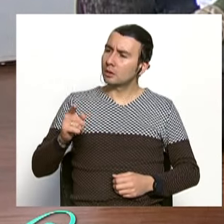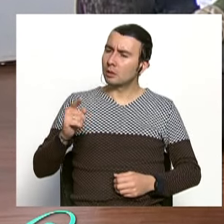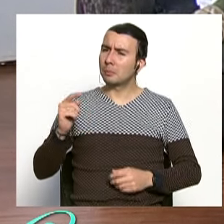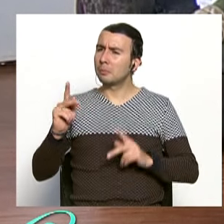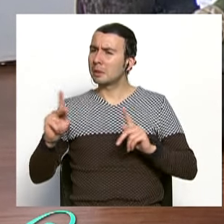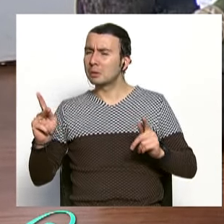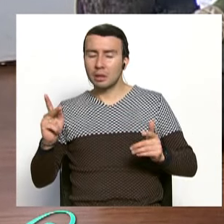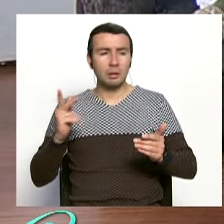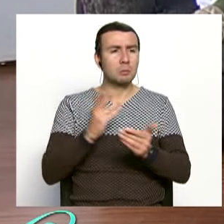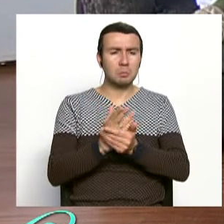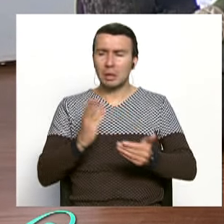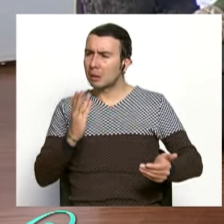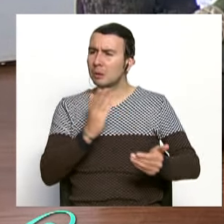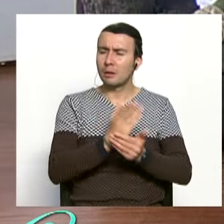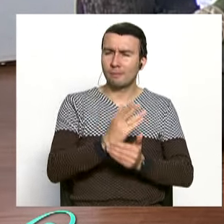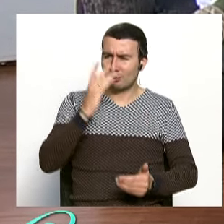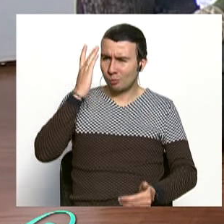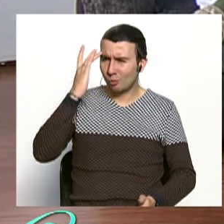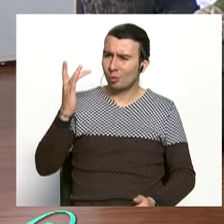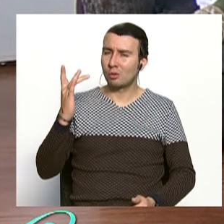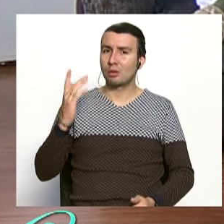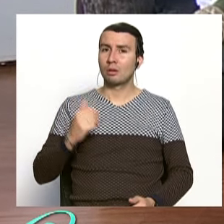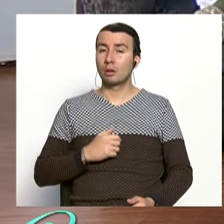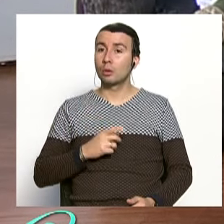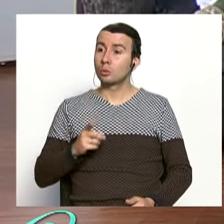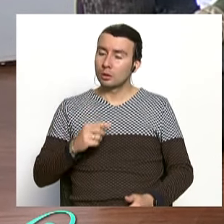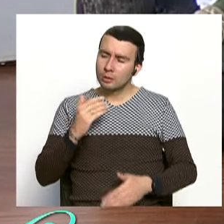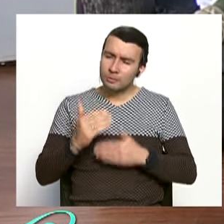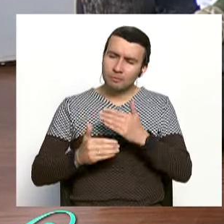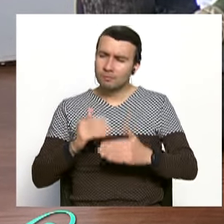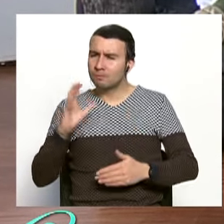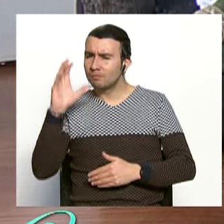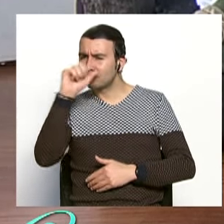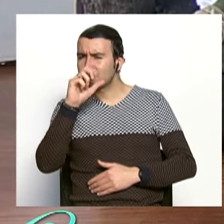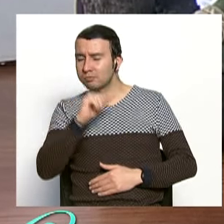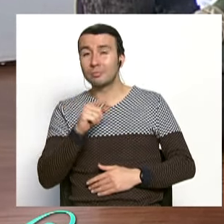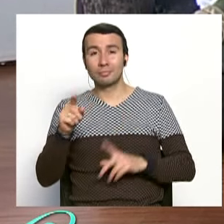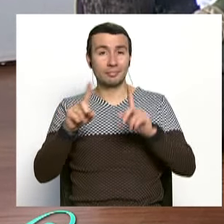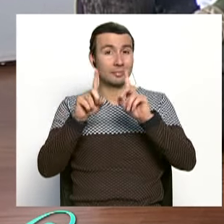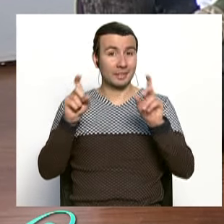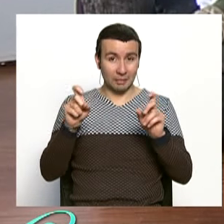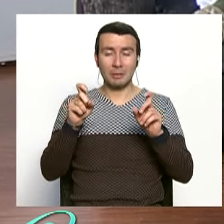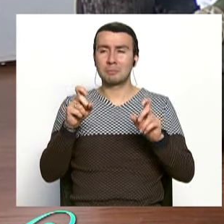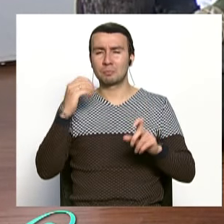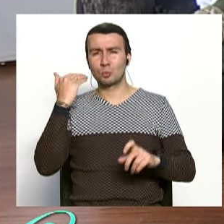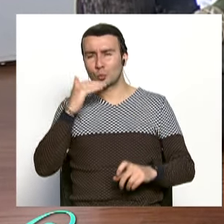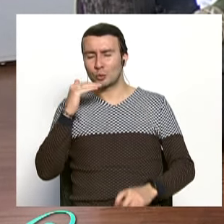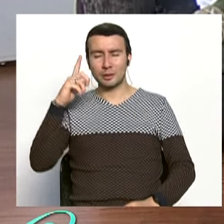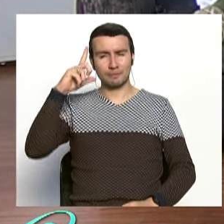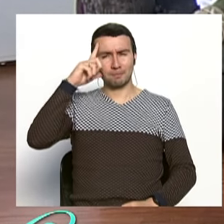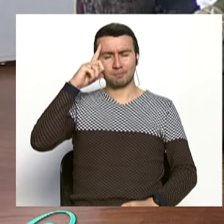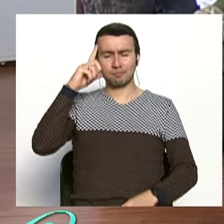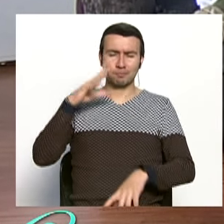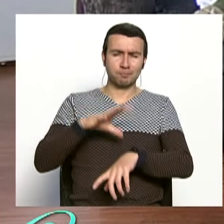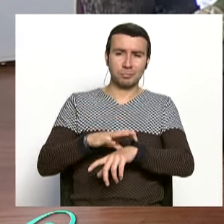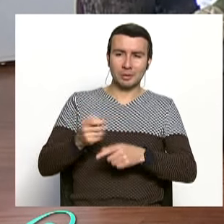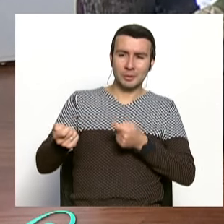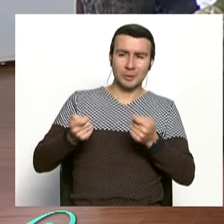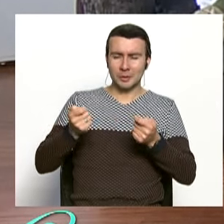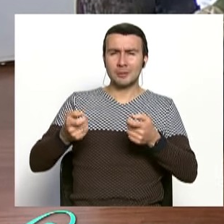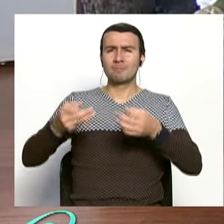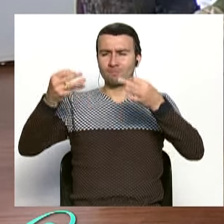duan porque ustedes terminan digamos que avanzando en el tema de la ginecología para especializarse exactamente en